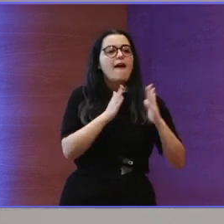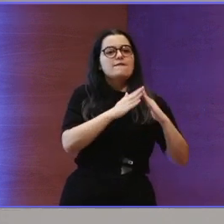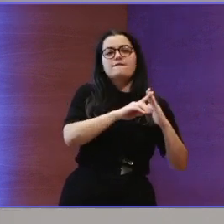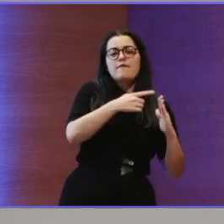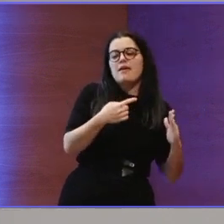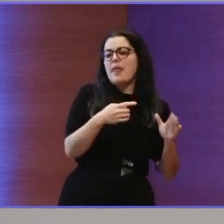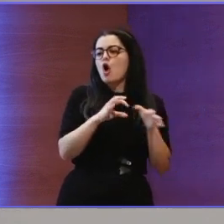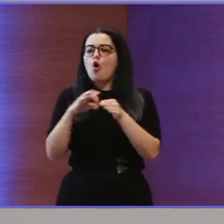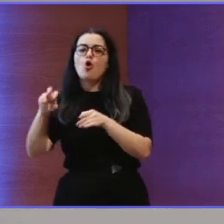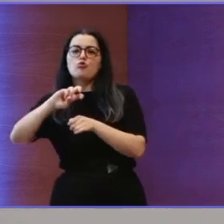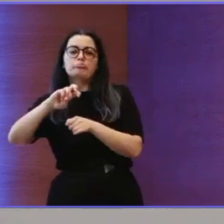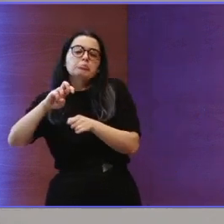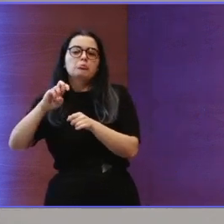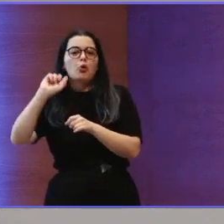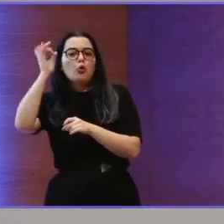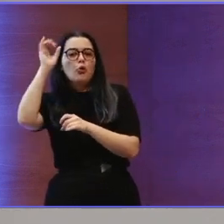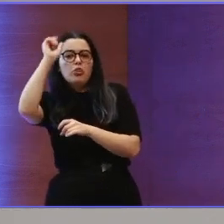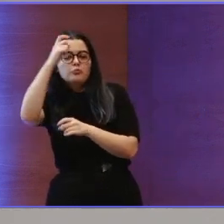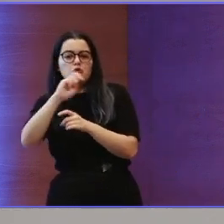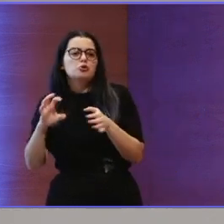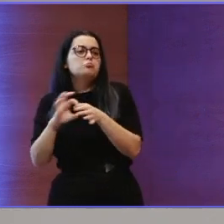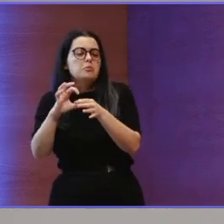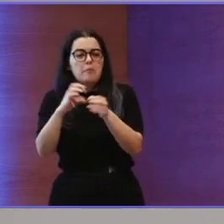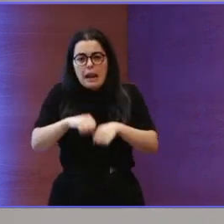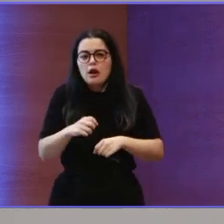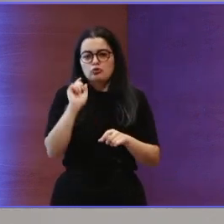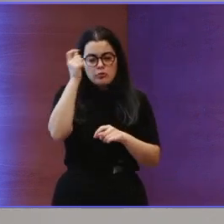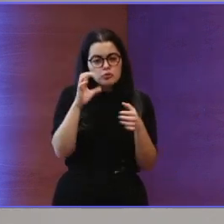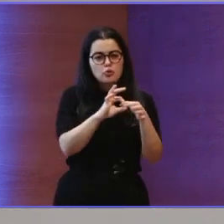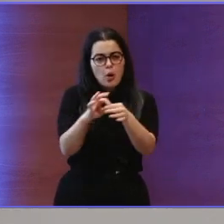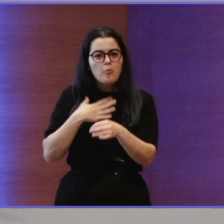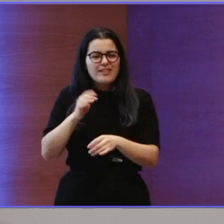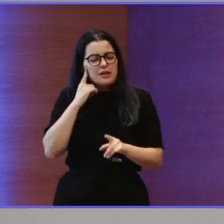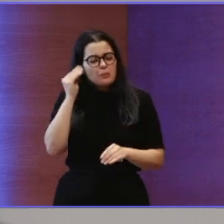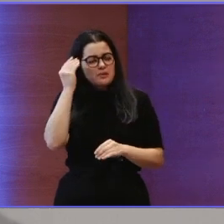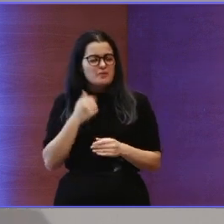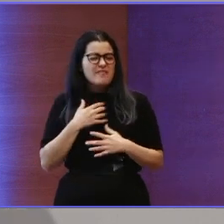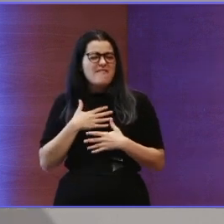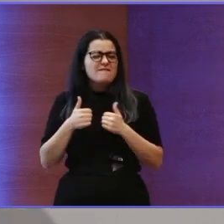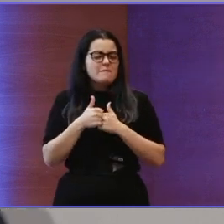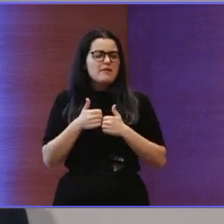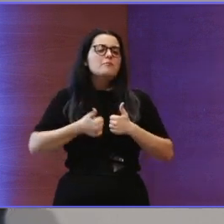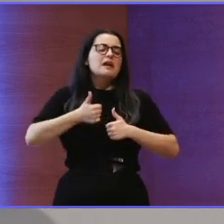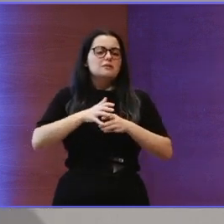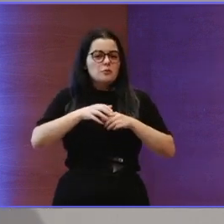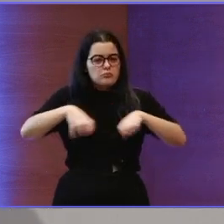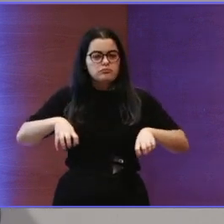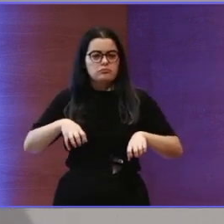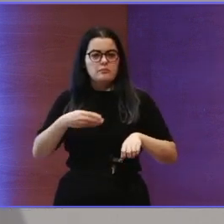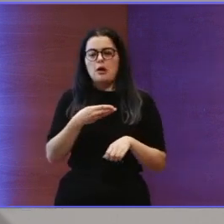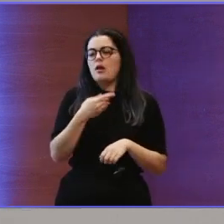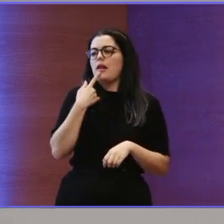gestión las puedes entrecruzar pero creo yo no sé si esá alguna esto í de El dirubo algún órgano